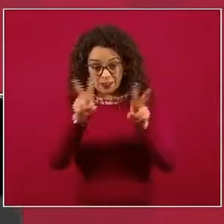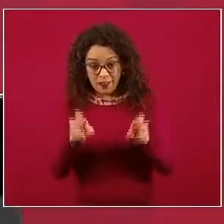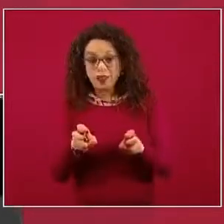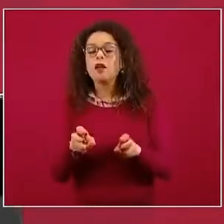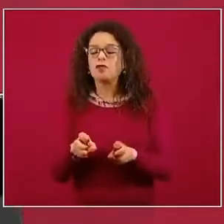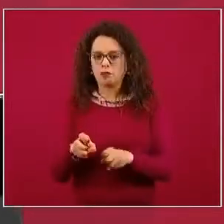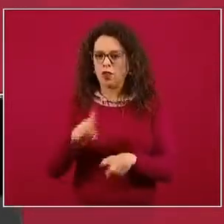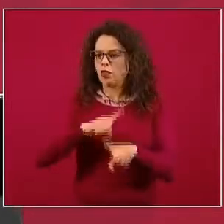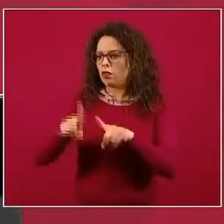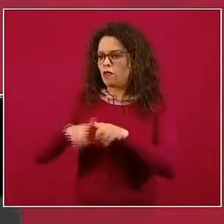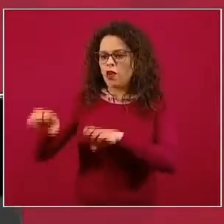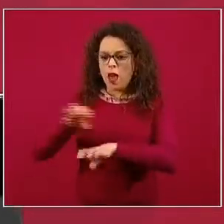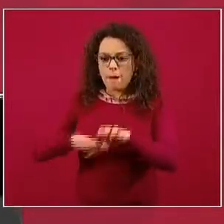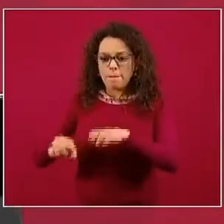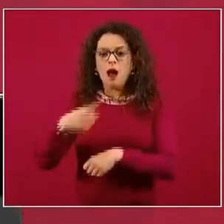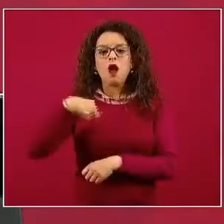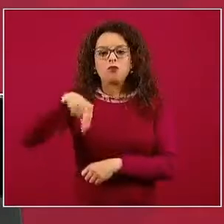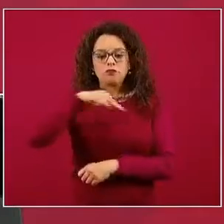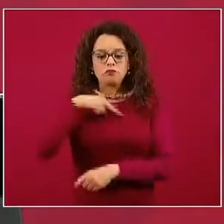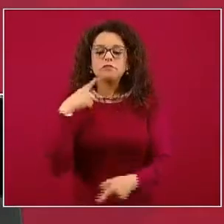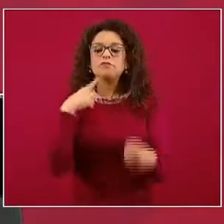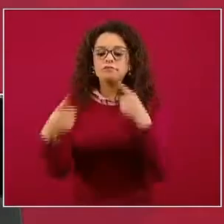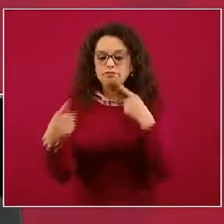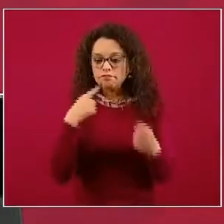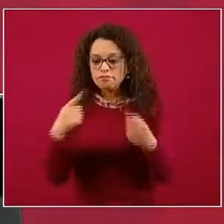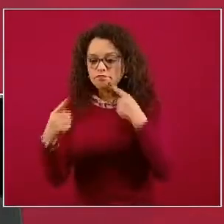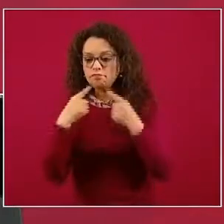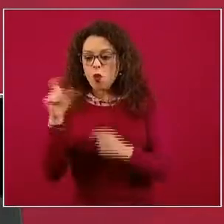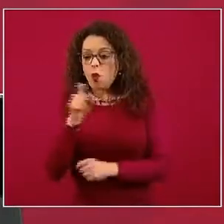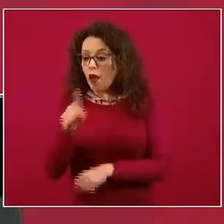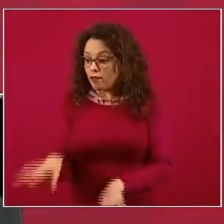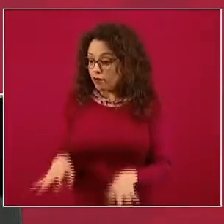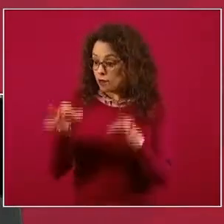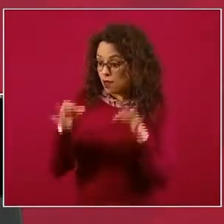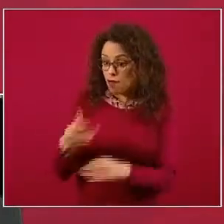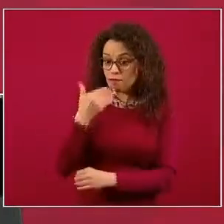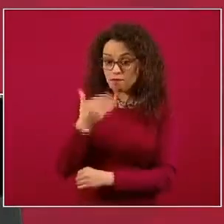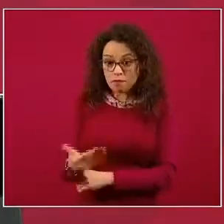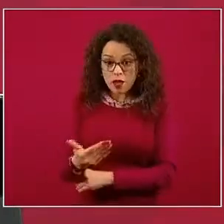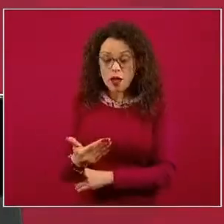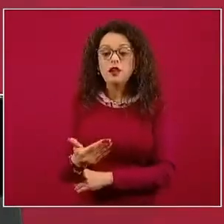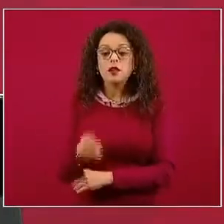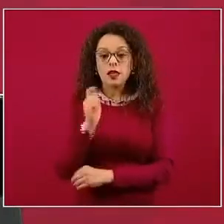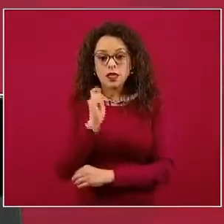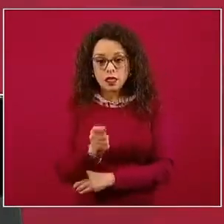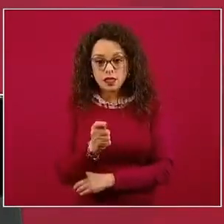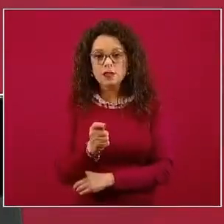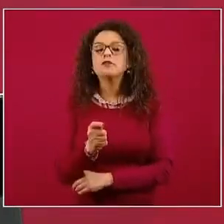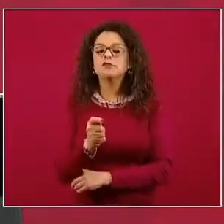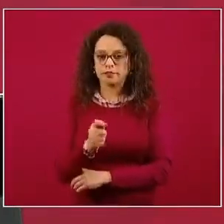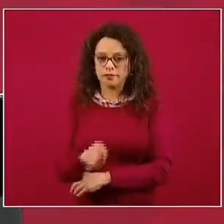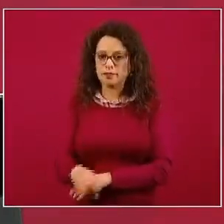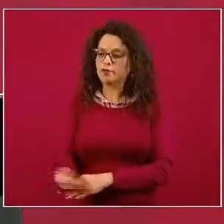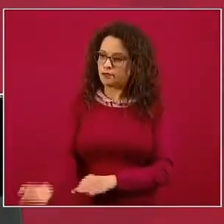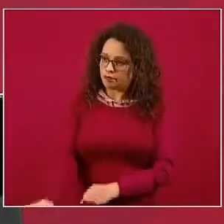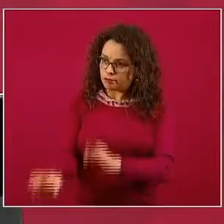diversas compañías y cuando éstas han seguido el camino correcto, que es acercarse a la Secretaría de Salud, que